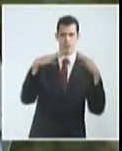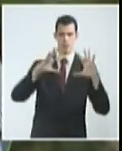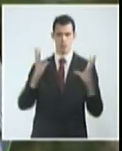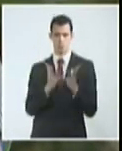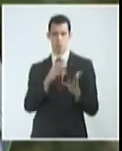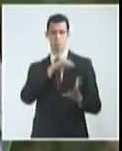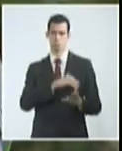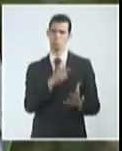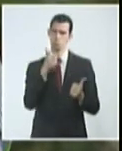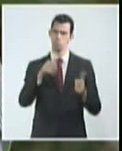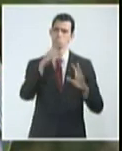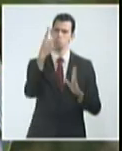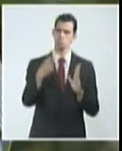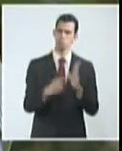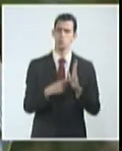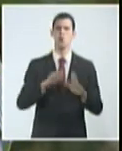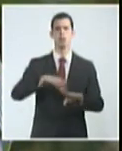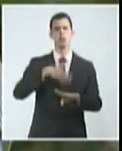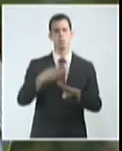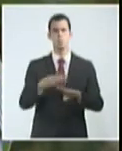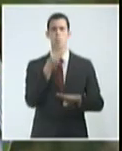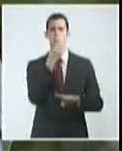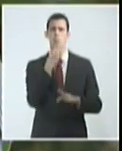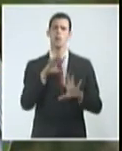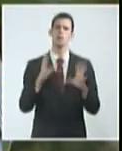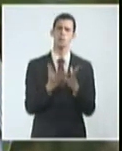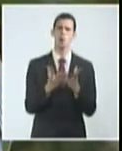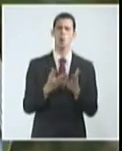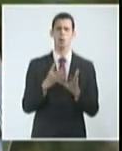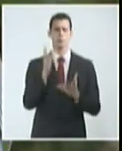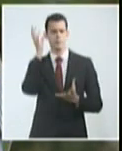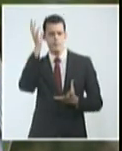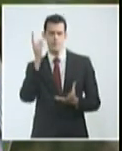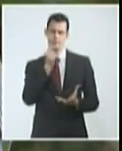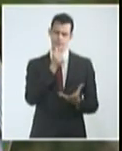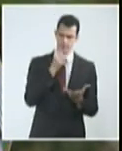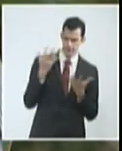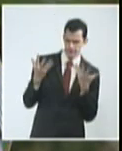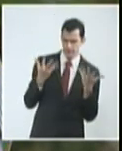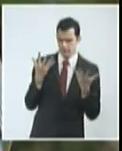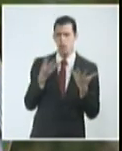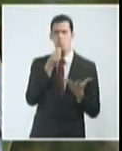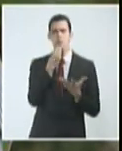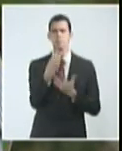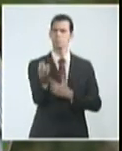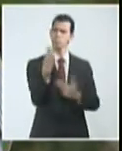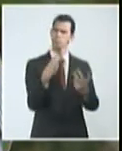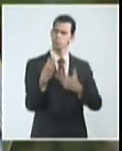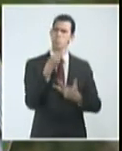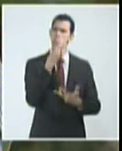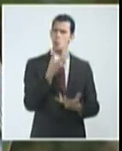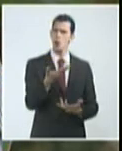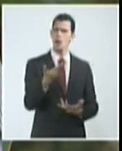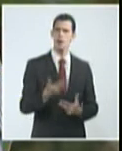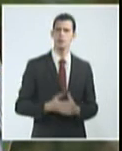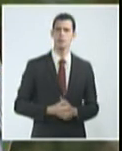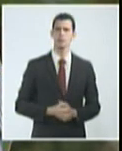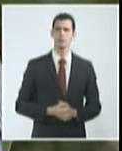pueda también después plantear sus inquietudes, sus preocupaciones o sus expresiones